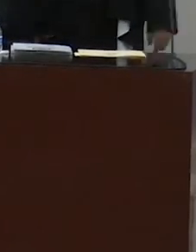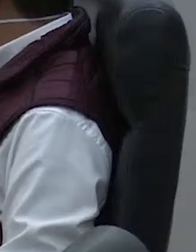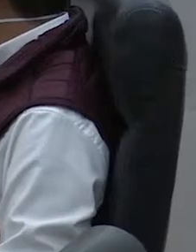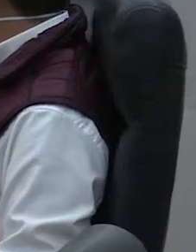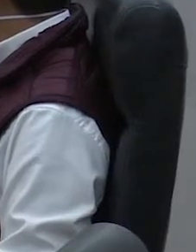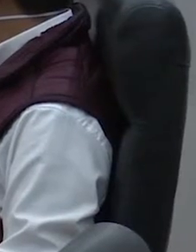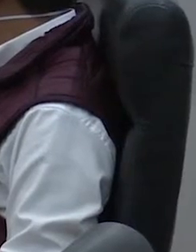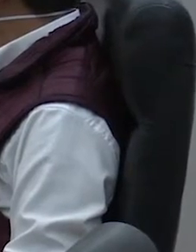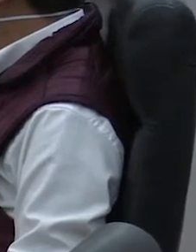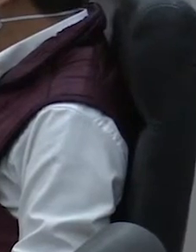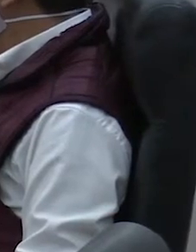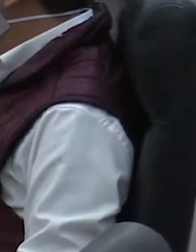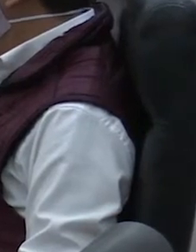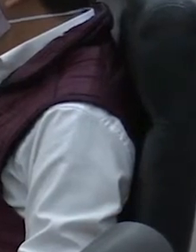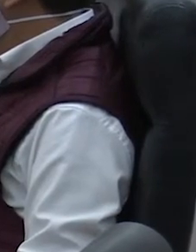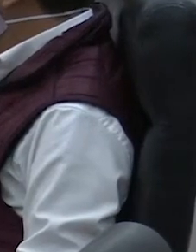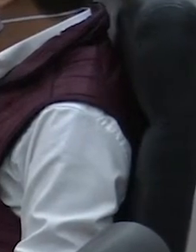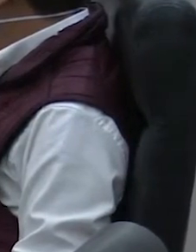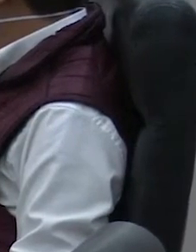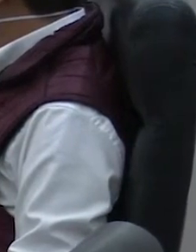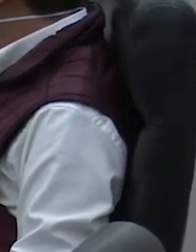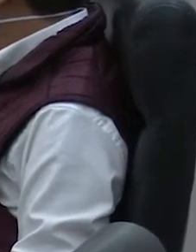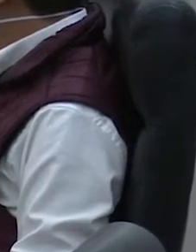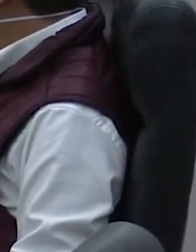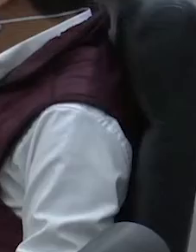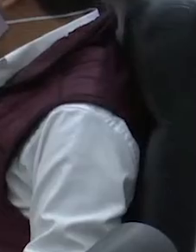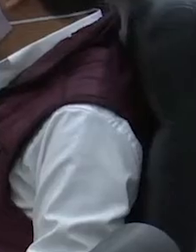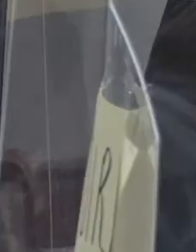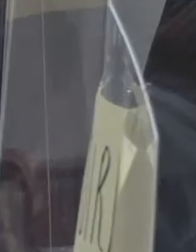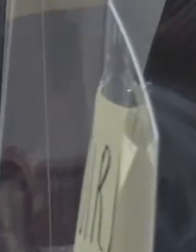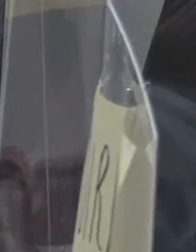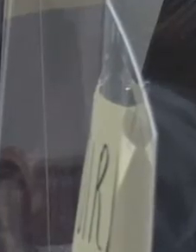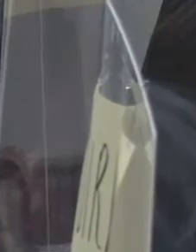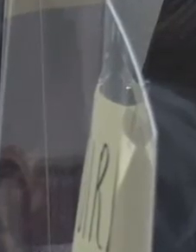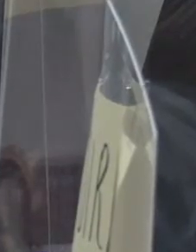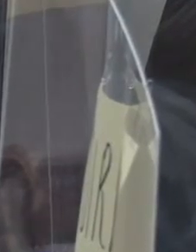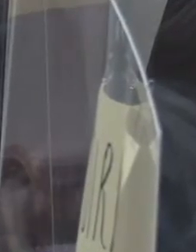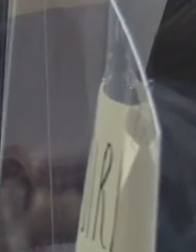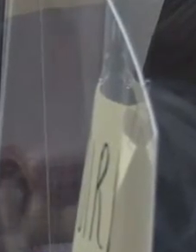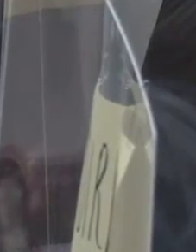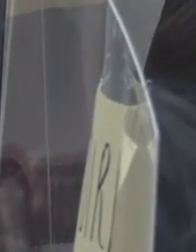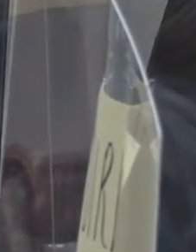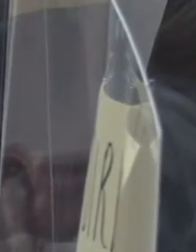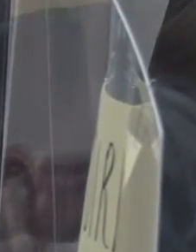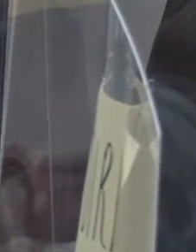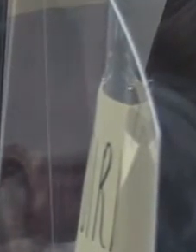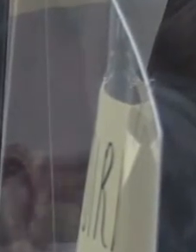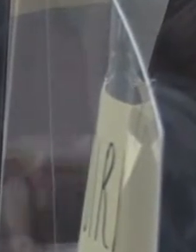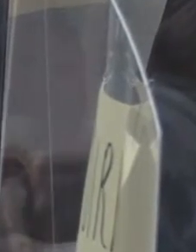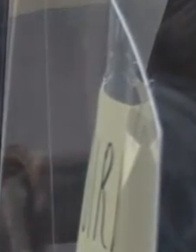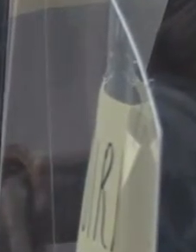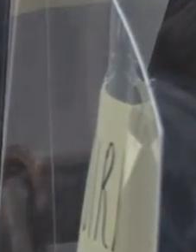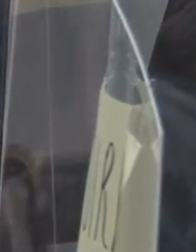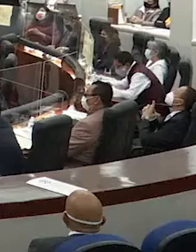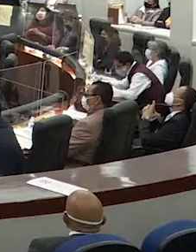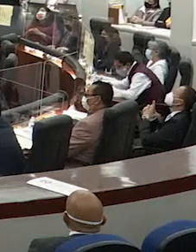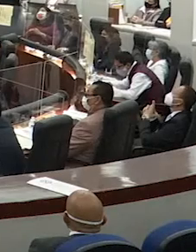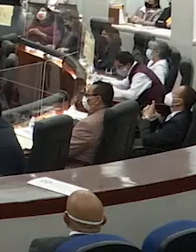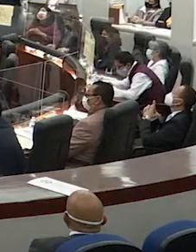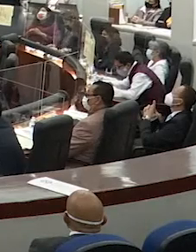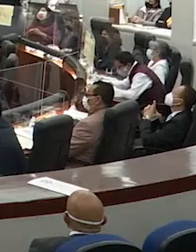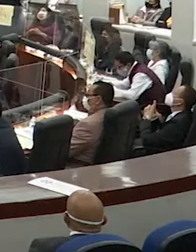los diputados de morena marit hernández correa maría del consuelo carmona salas y exxon de jesús quintanar sánchez